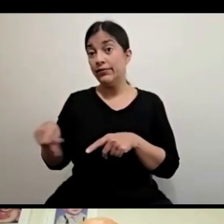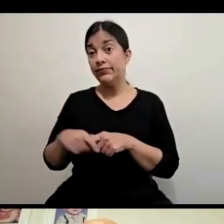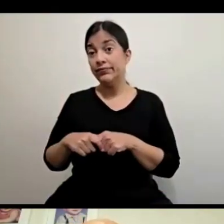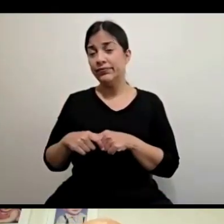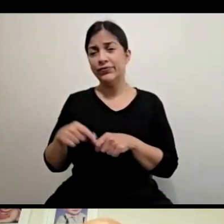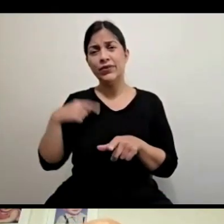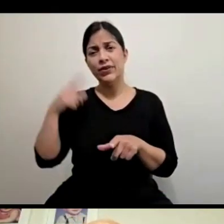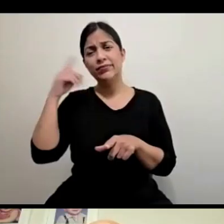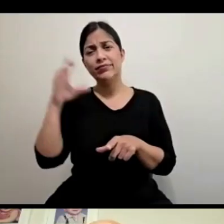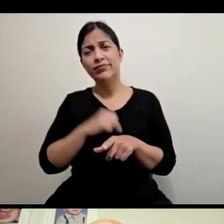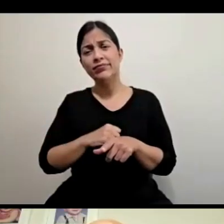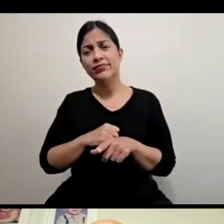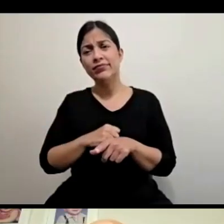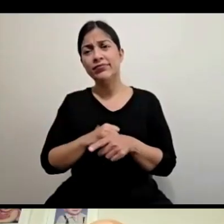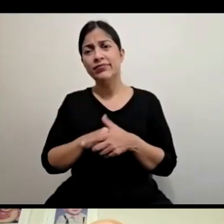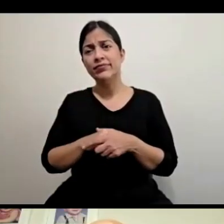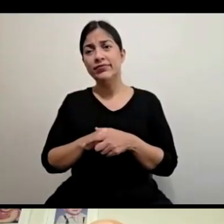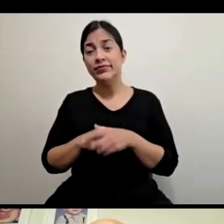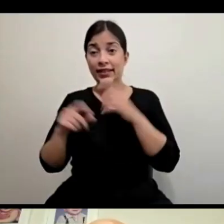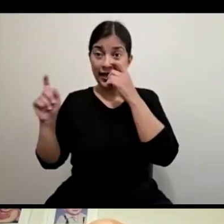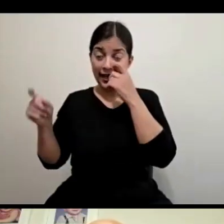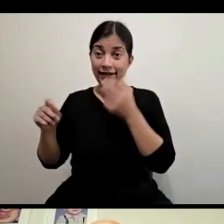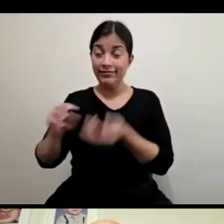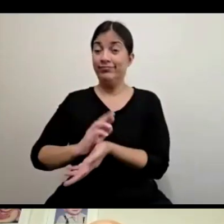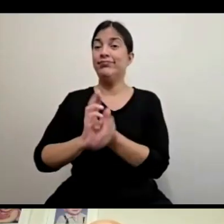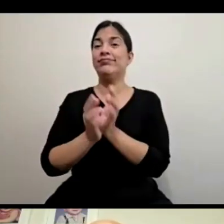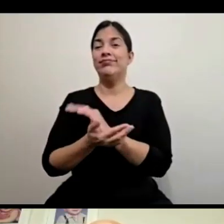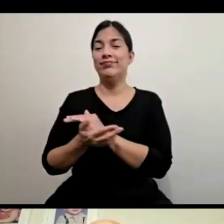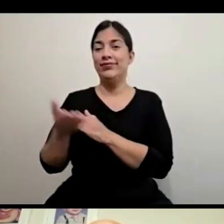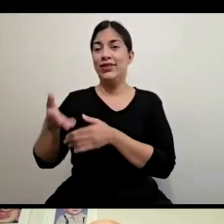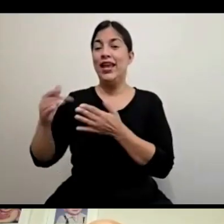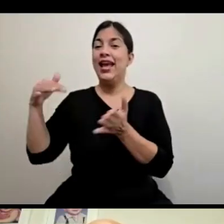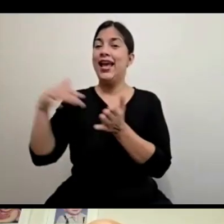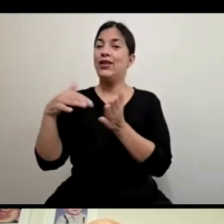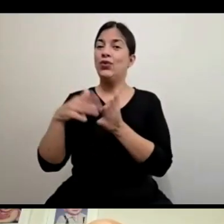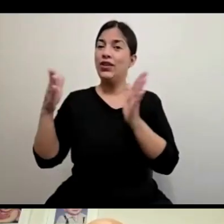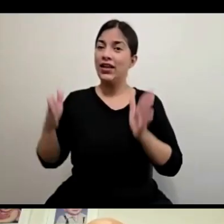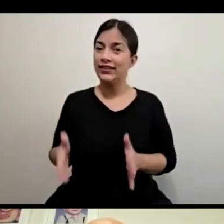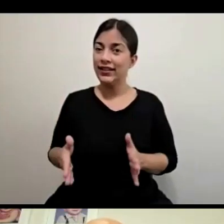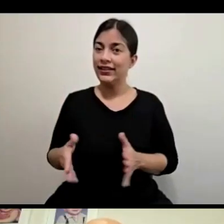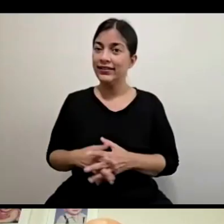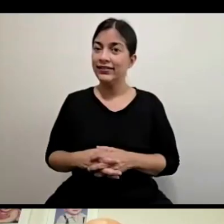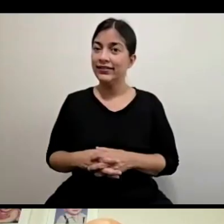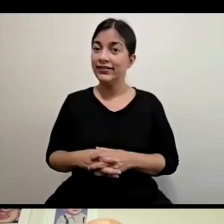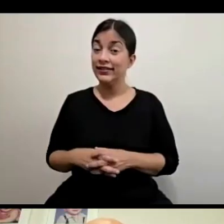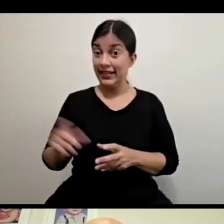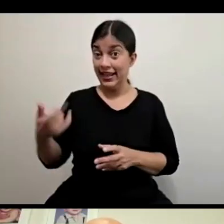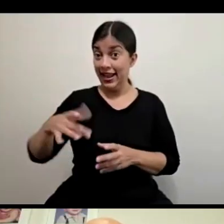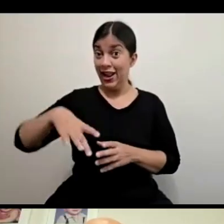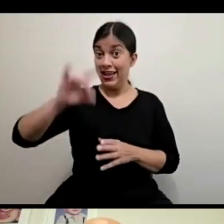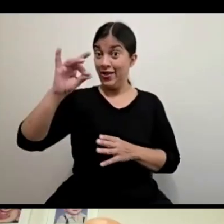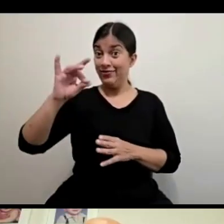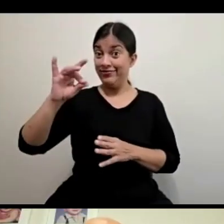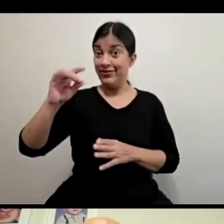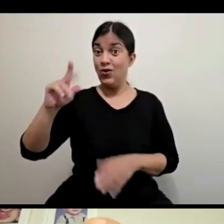pasó, que él se convirtió, ¿no? en el estudiante elegido, bueno, ¿no? Por Cruz Emerick. Bueno,